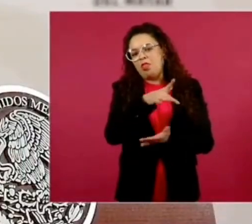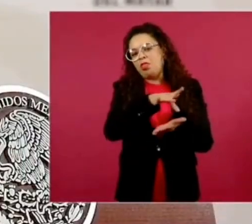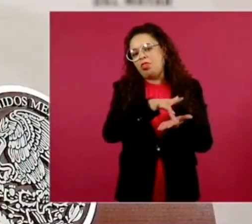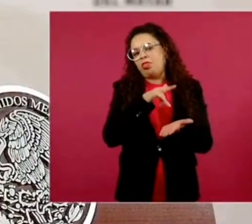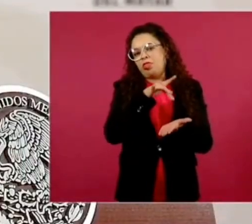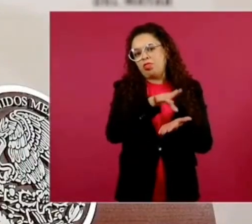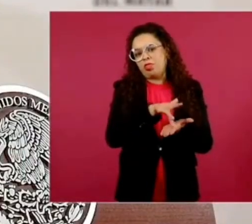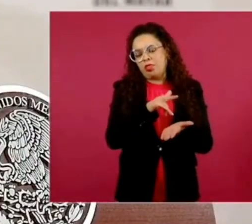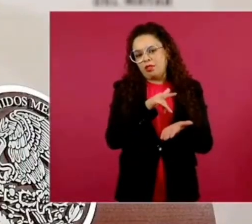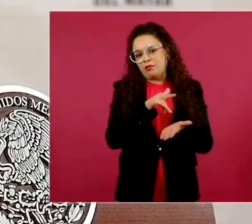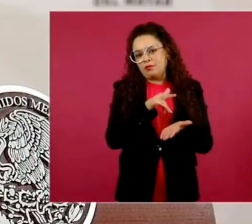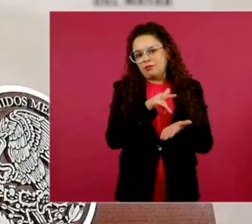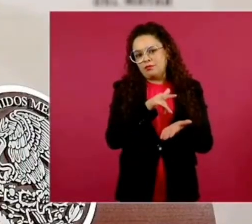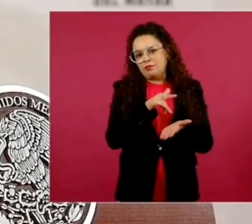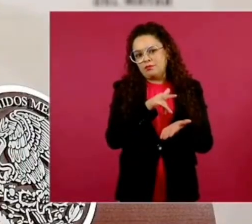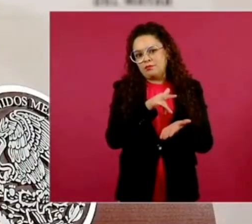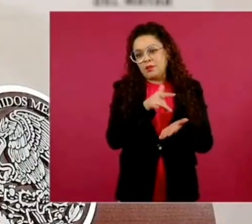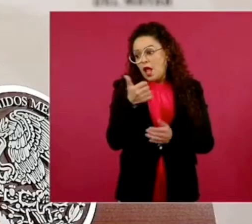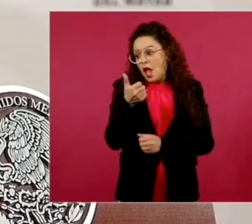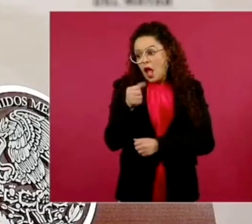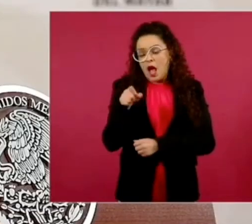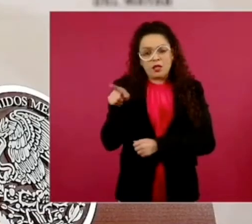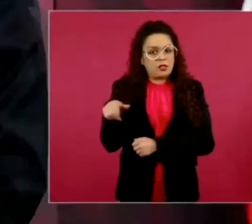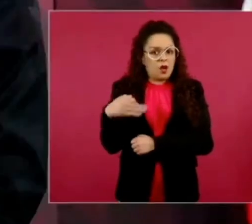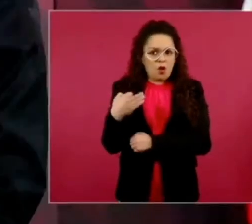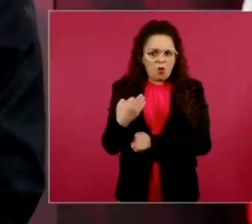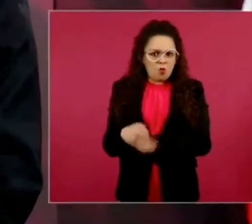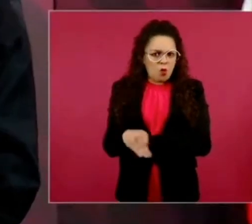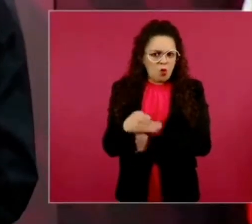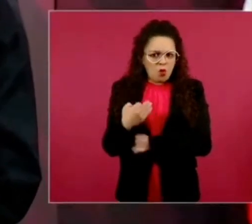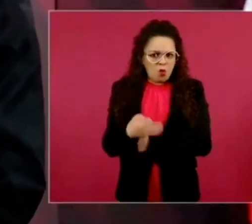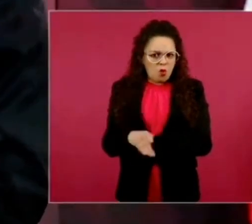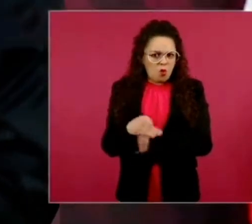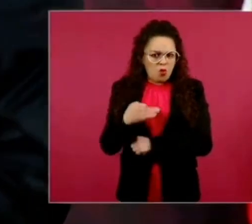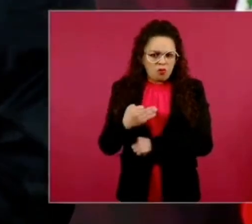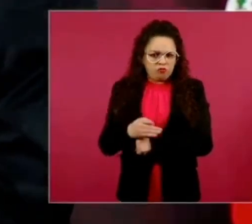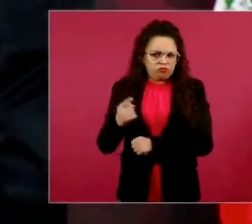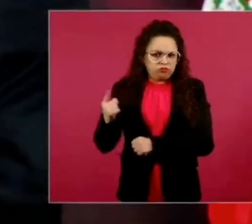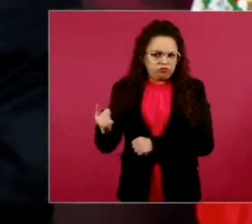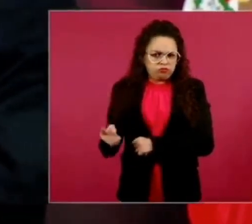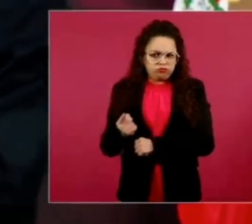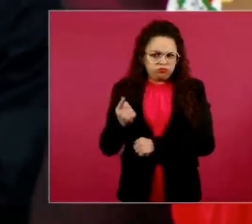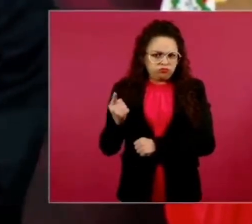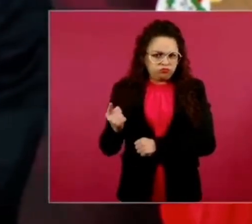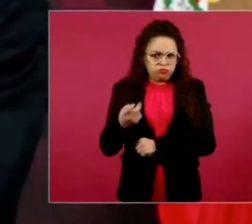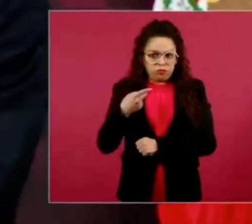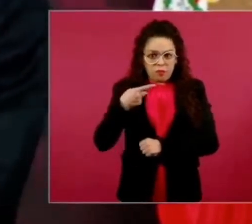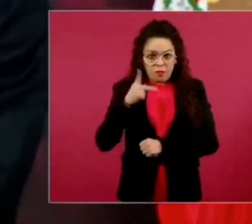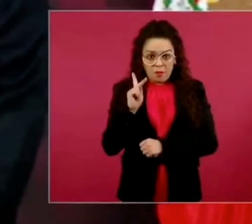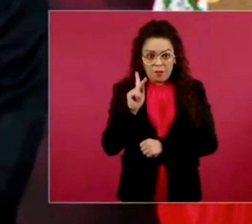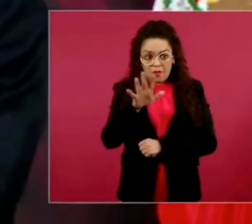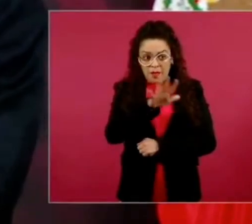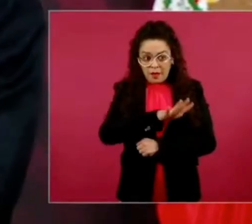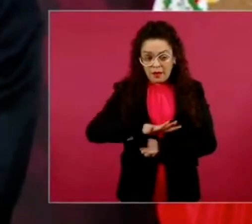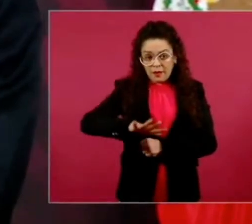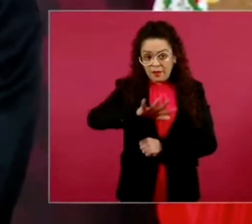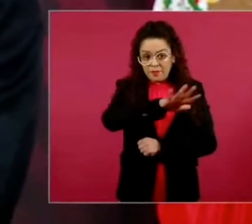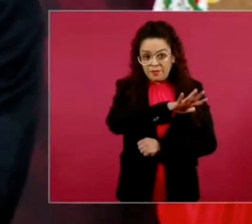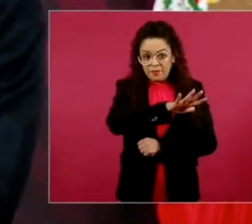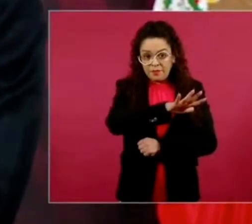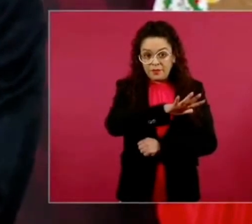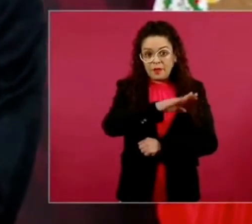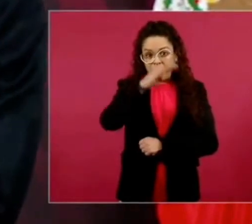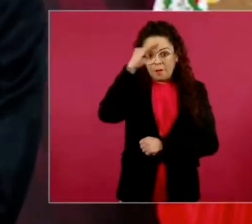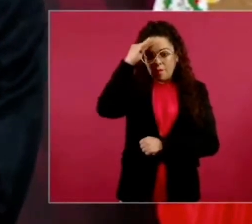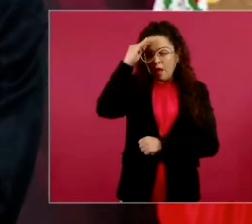que nunca debe servir de esperanza segura al débil.